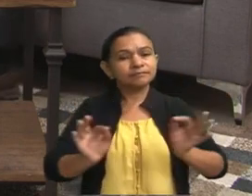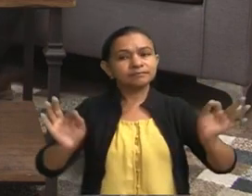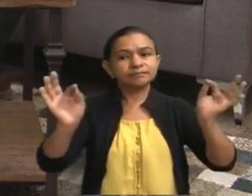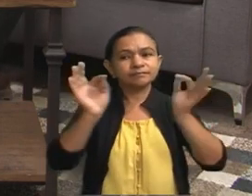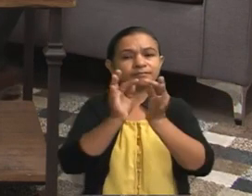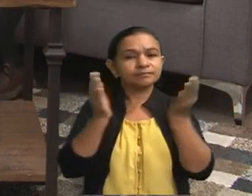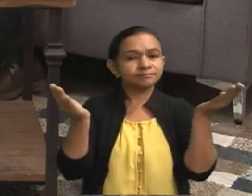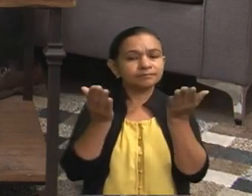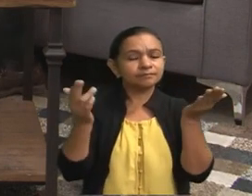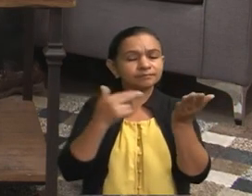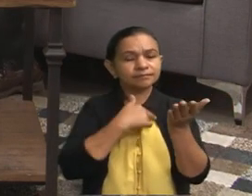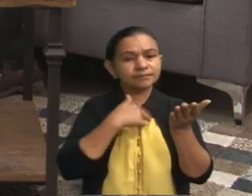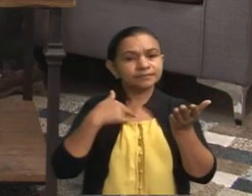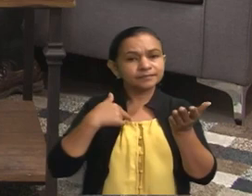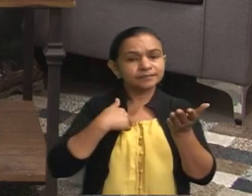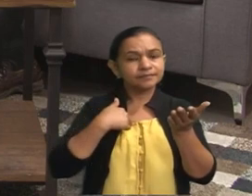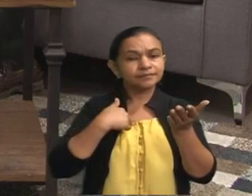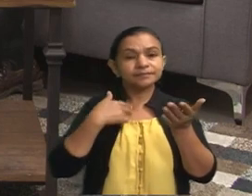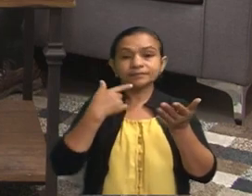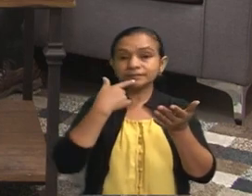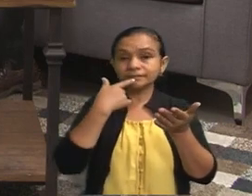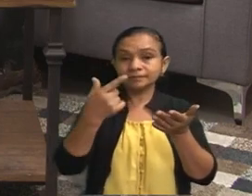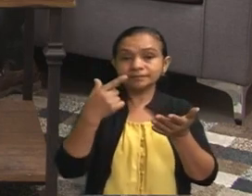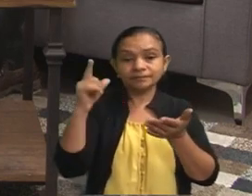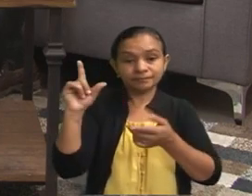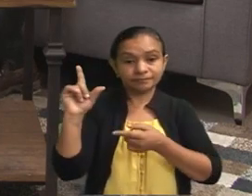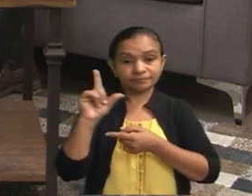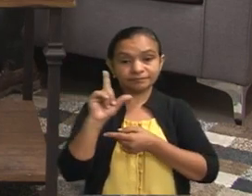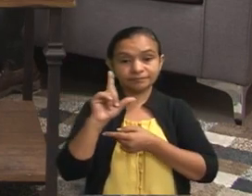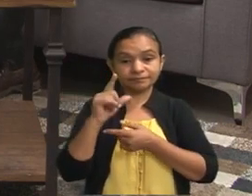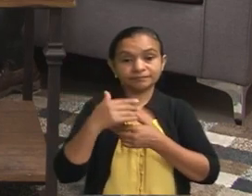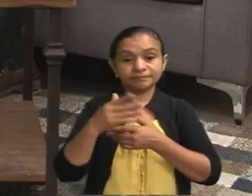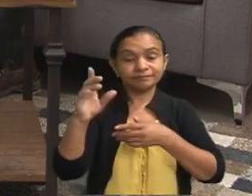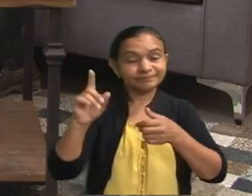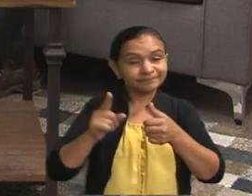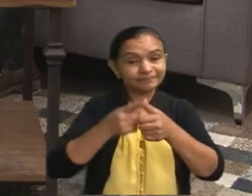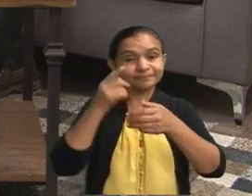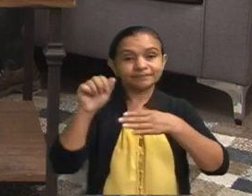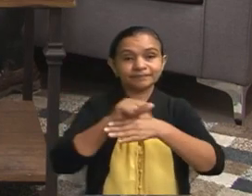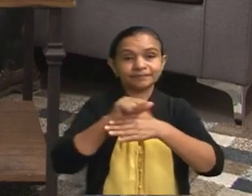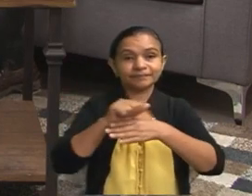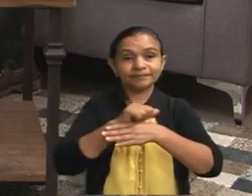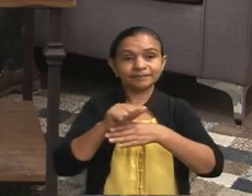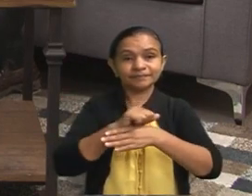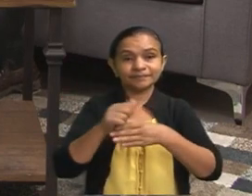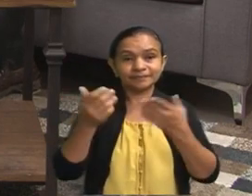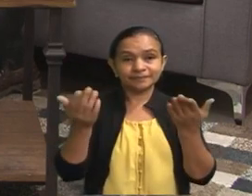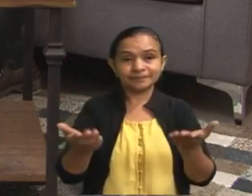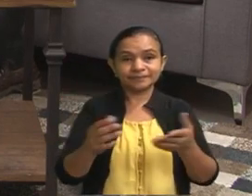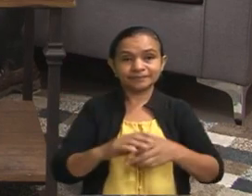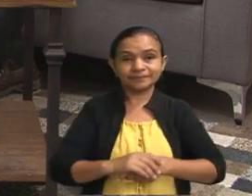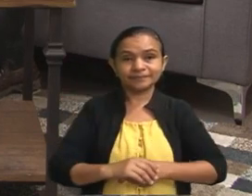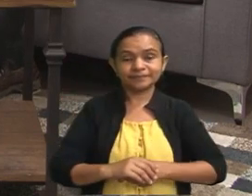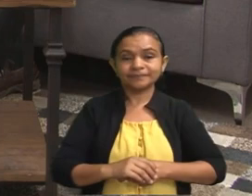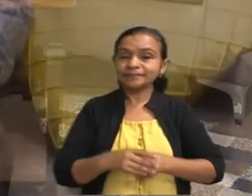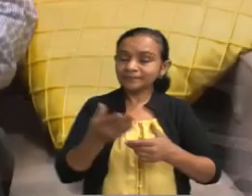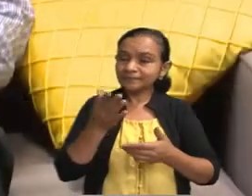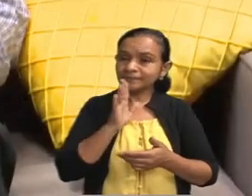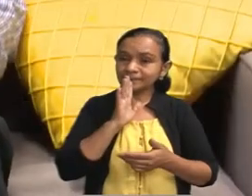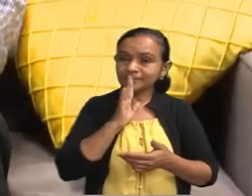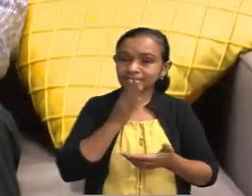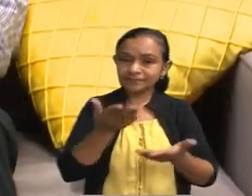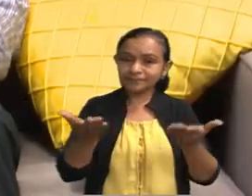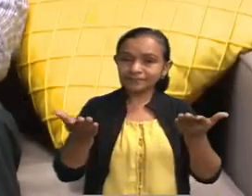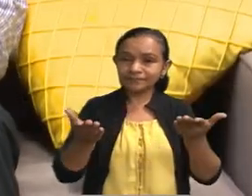y cómo esto se va a expresar este lunes en un primer ejercicio regional. Bueno, no me resta más que, doctor, pues adelante